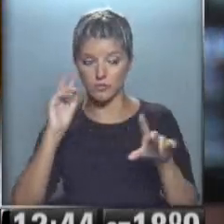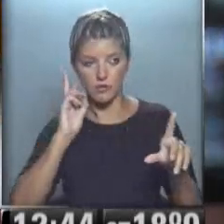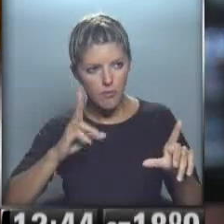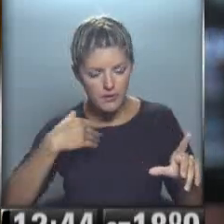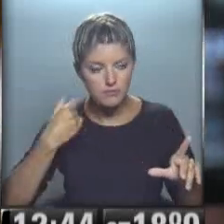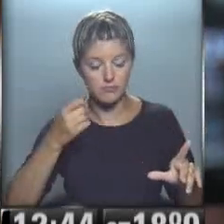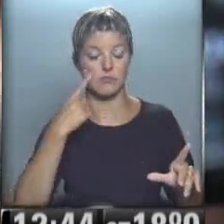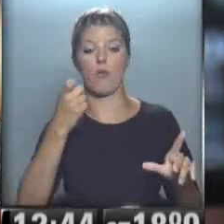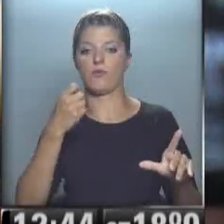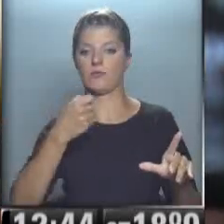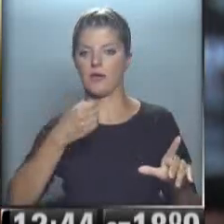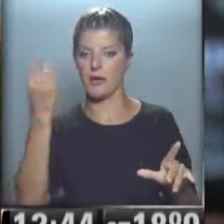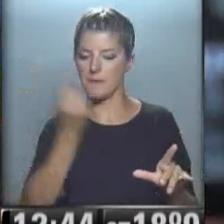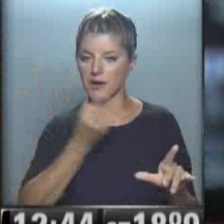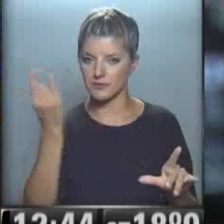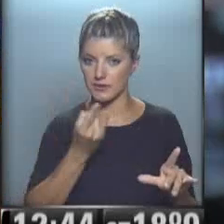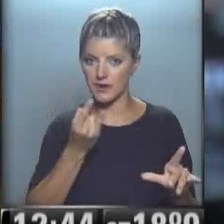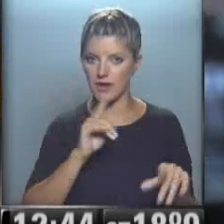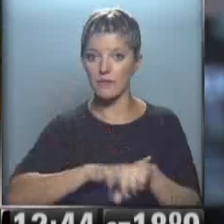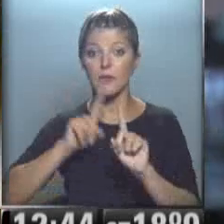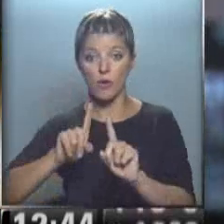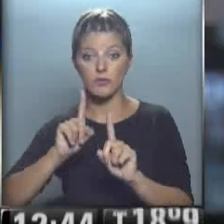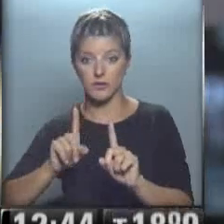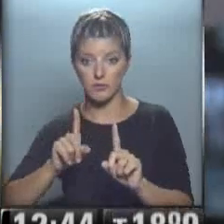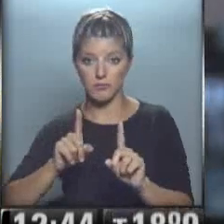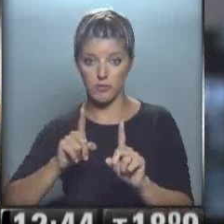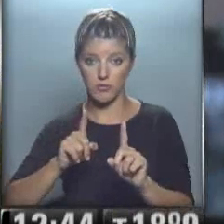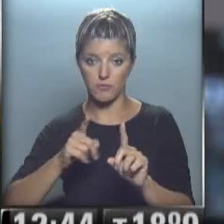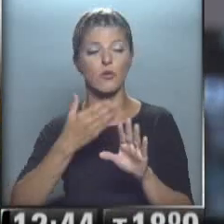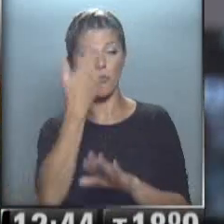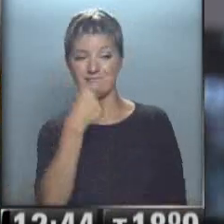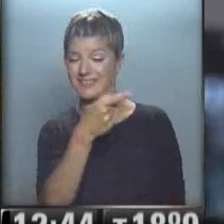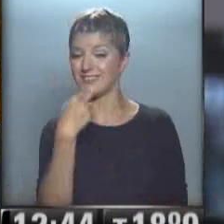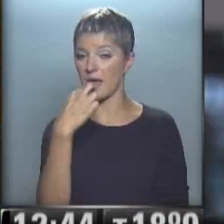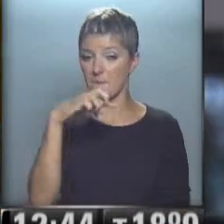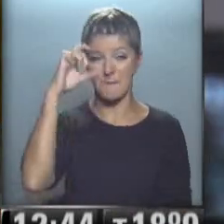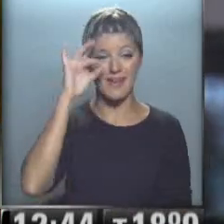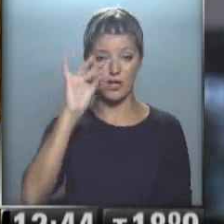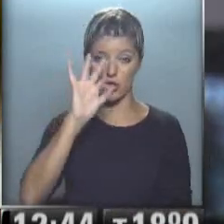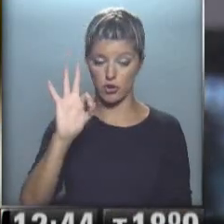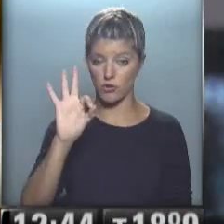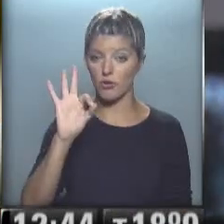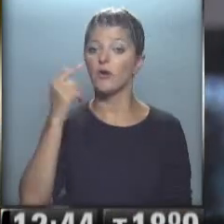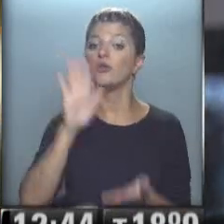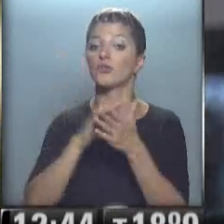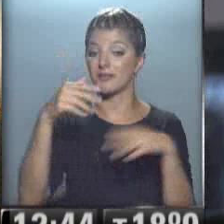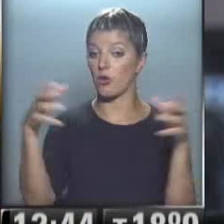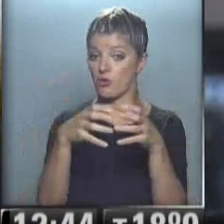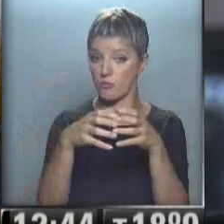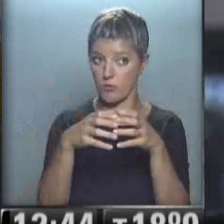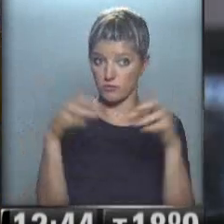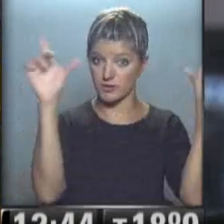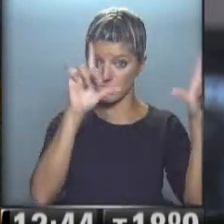aparece explicitando esa situación como decía Pedro el caso de estos grupos de medios